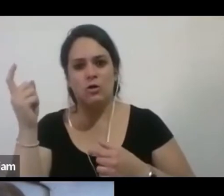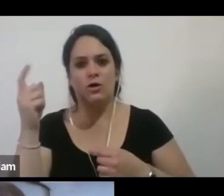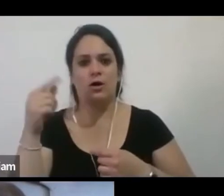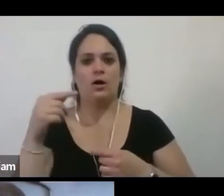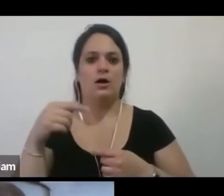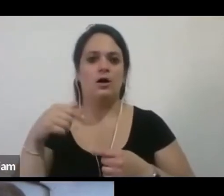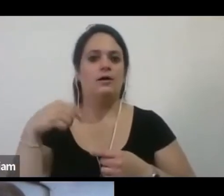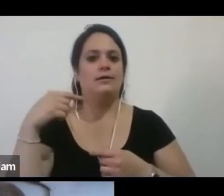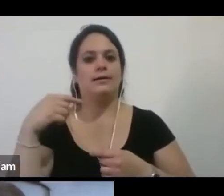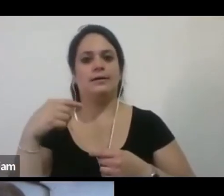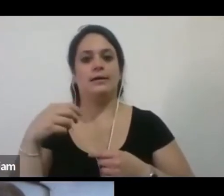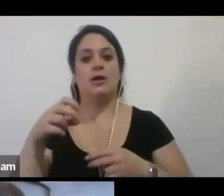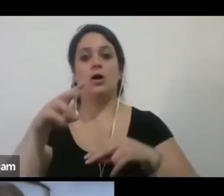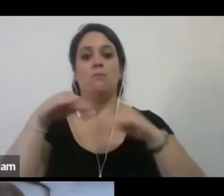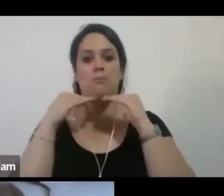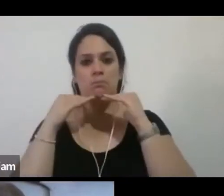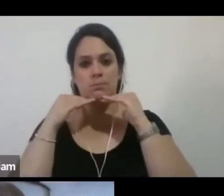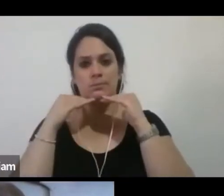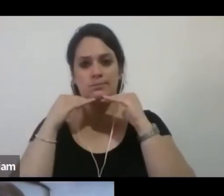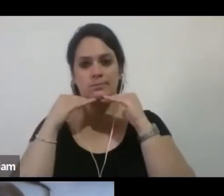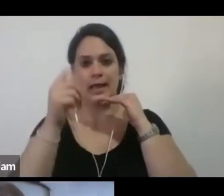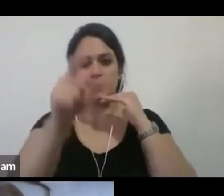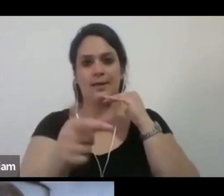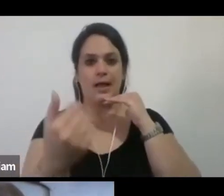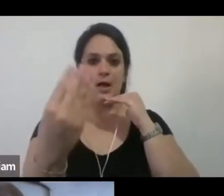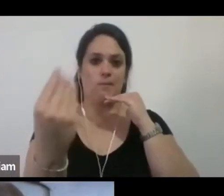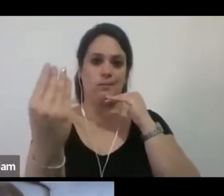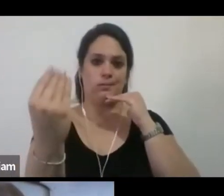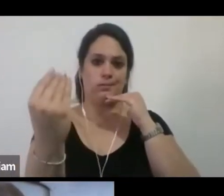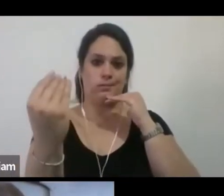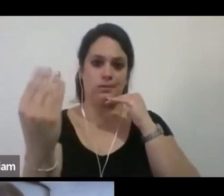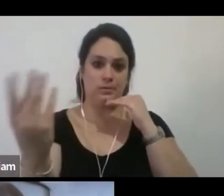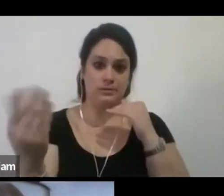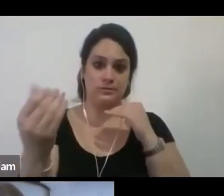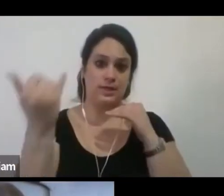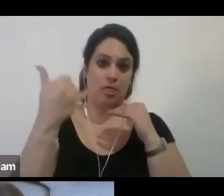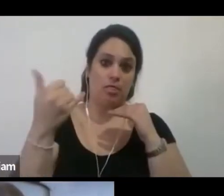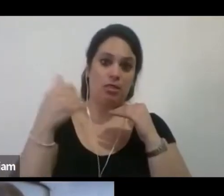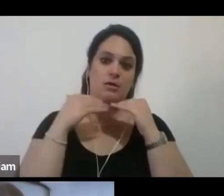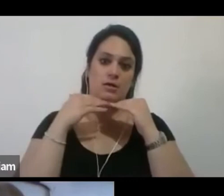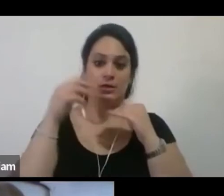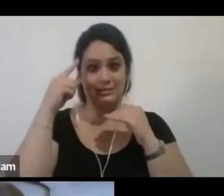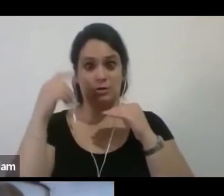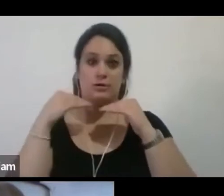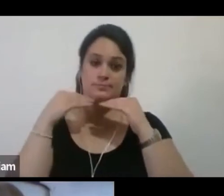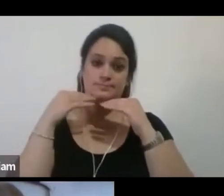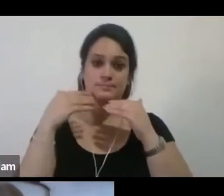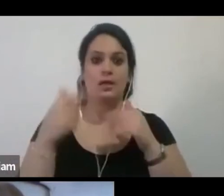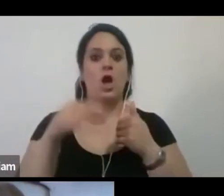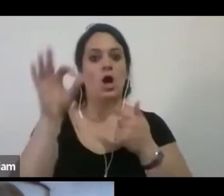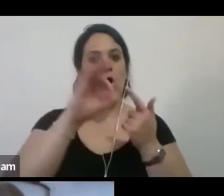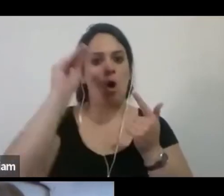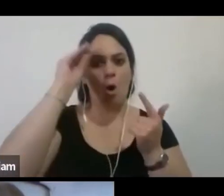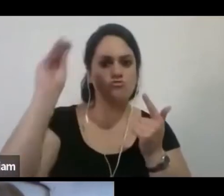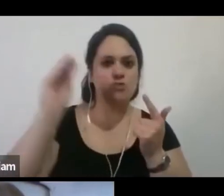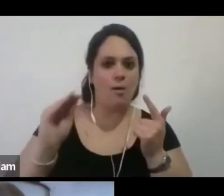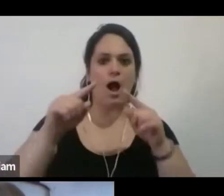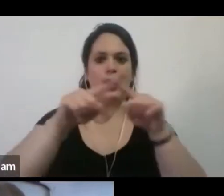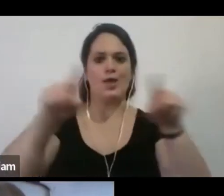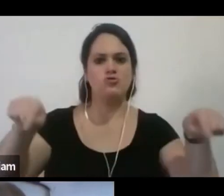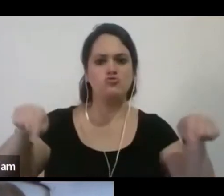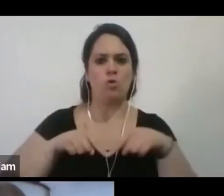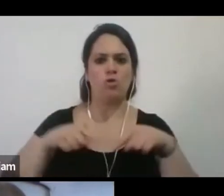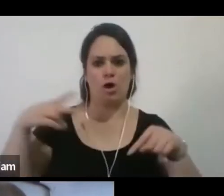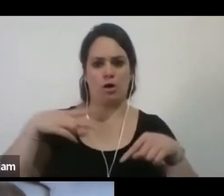atrás escuchando a su paciente en un diván, cuando una abogada va a estar en su estudio